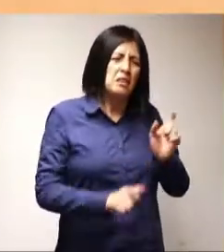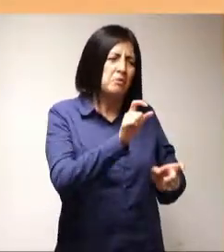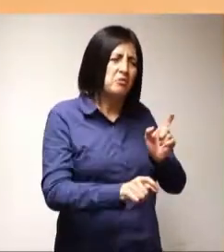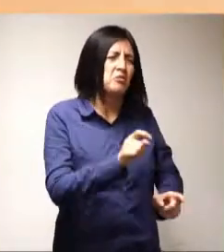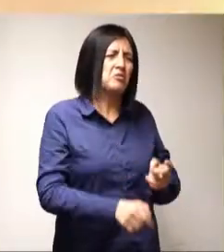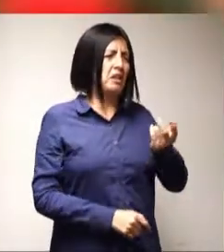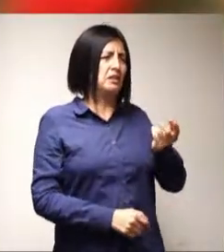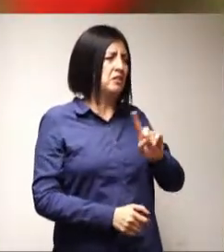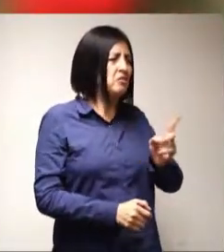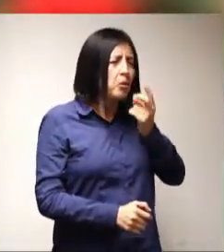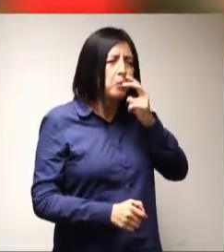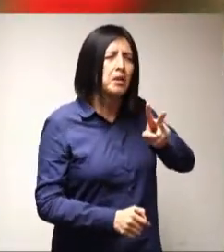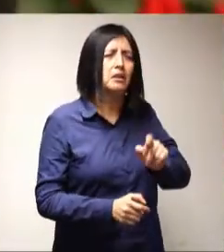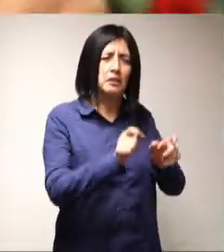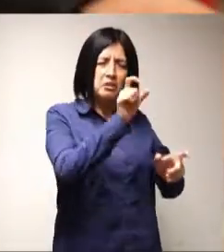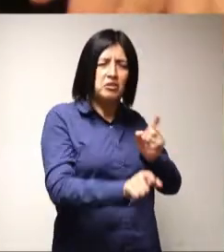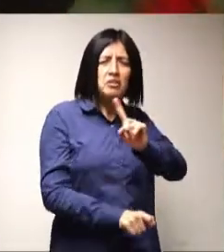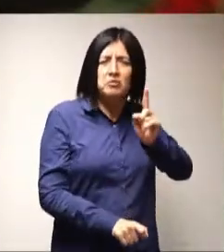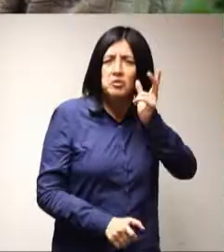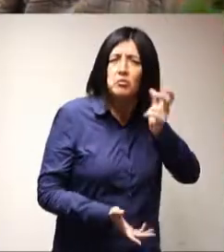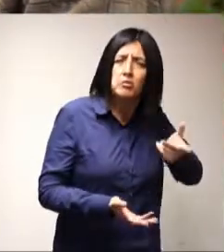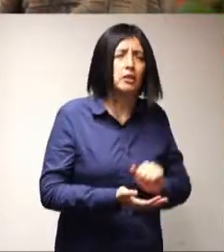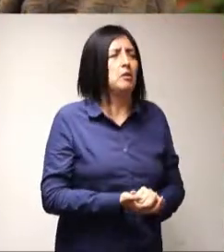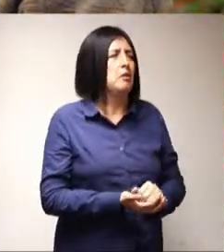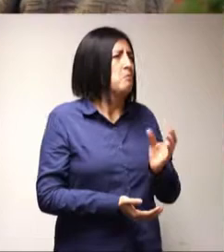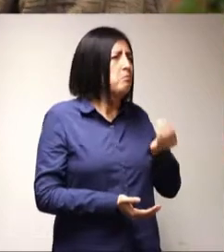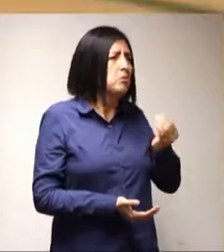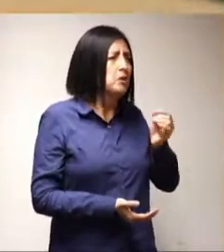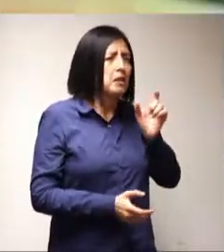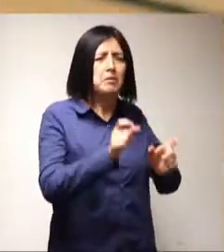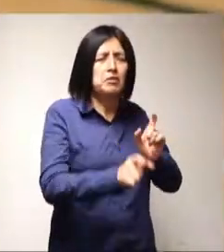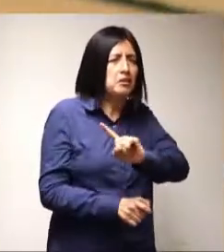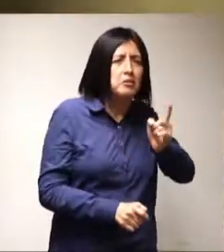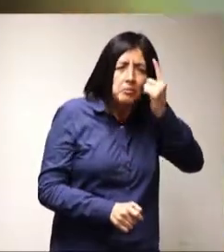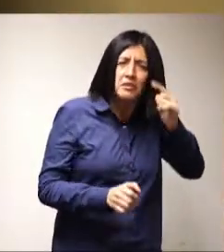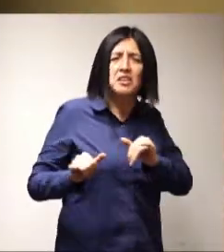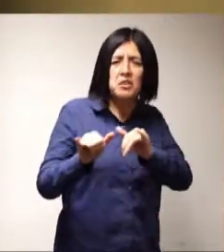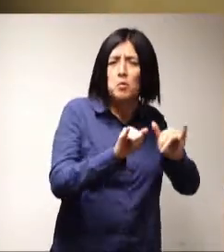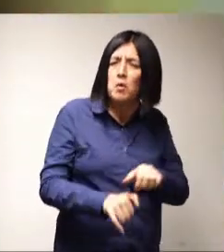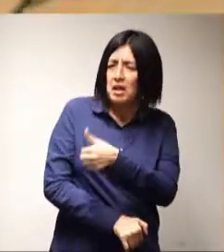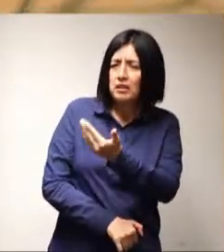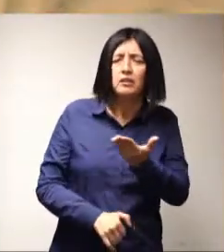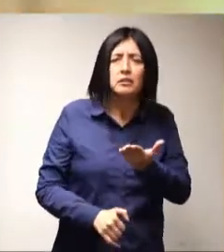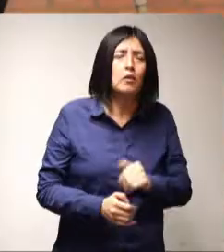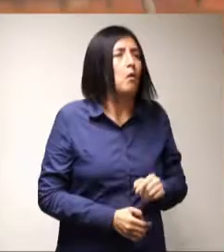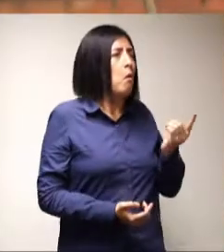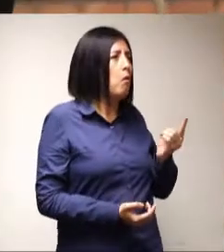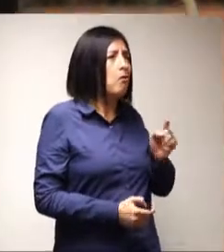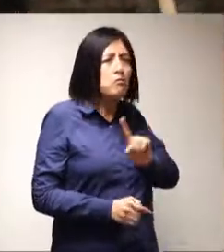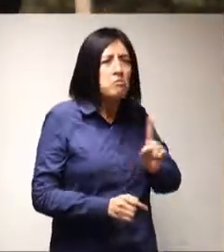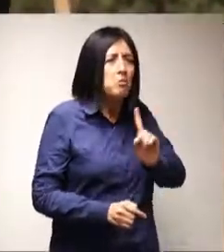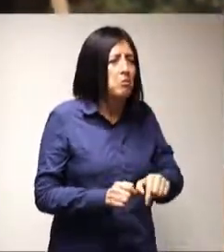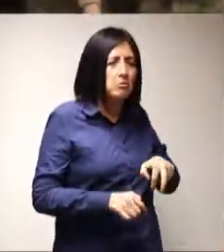Porque no ver, no oír, no pensar como los demás o